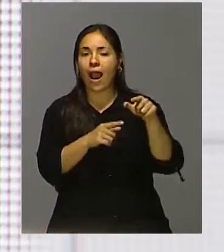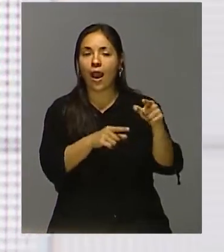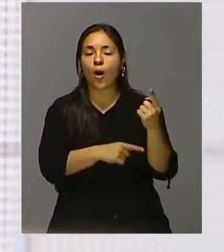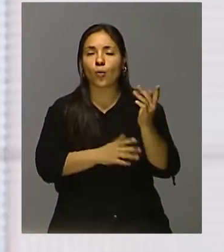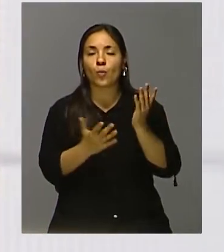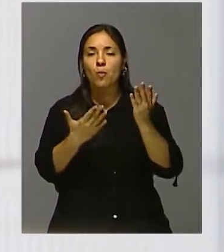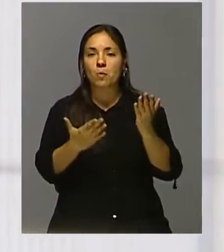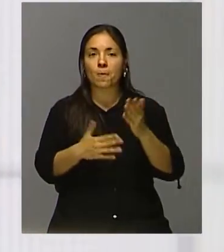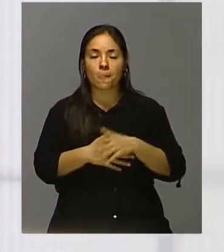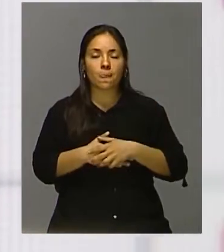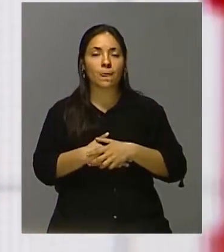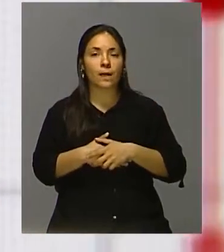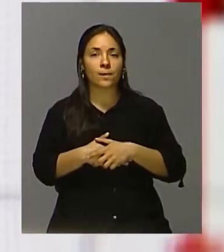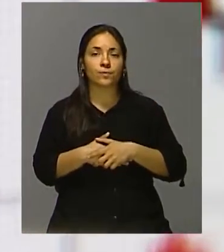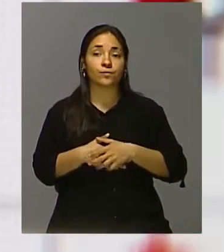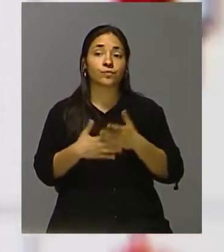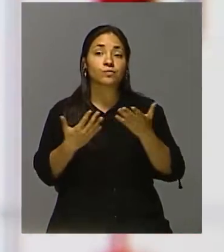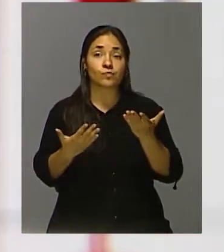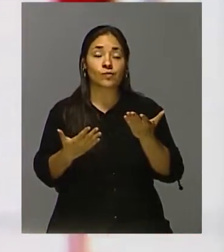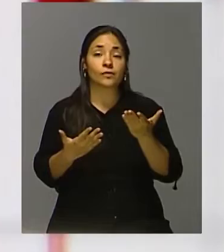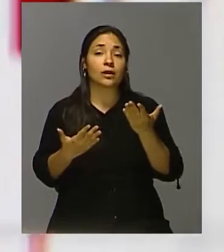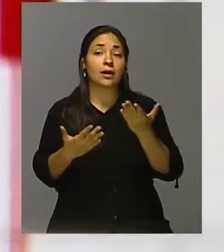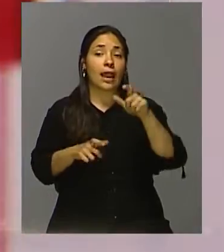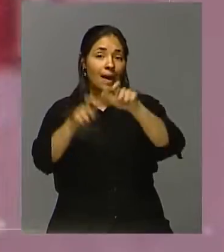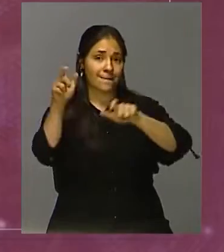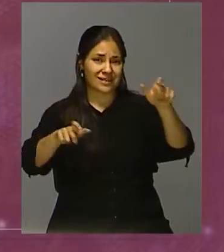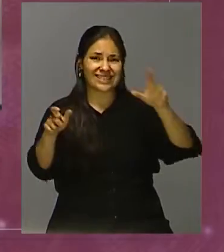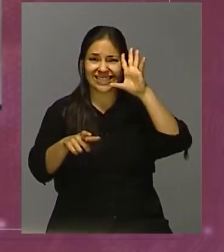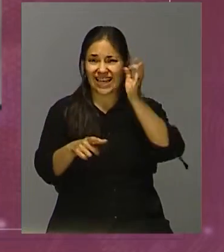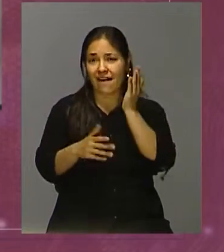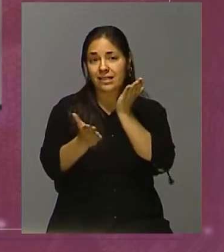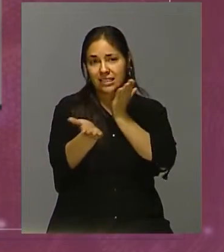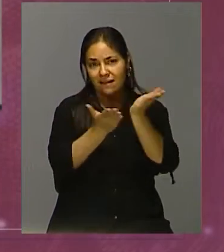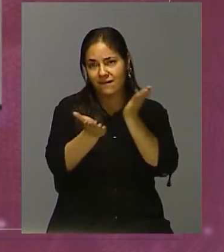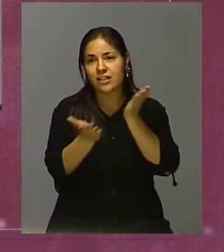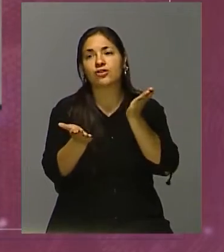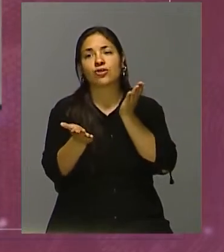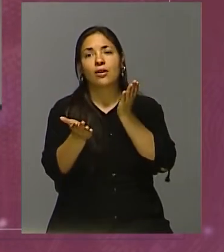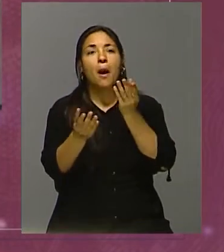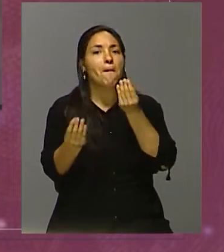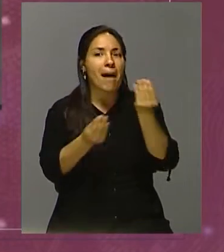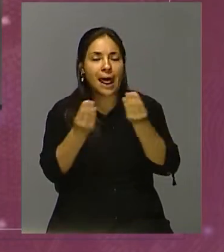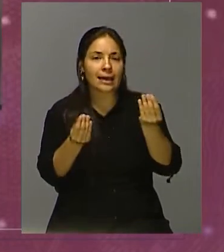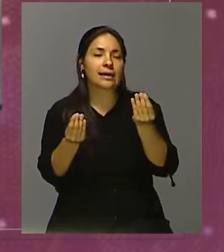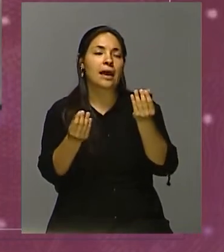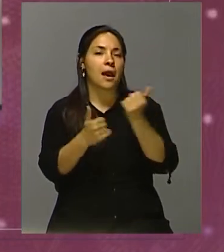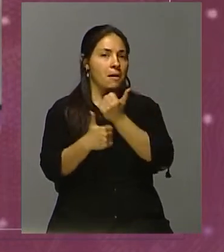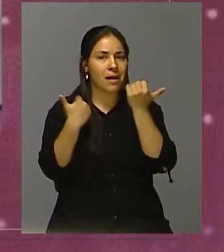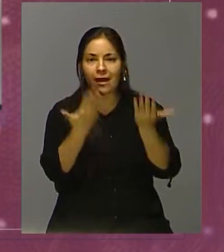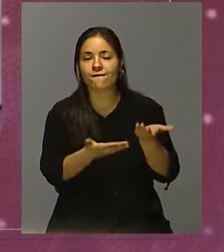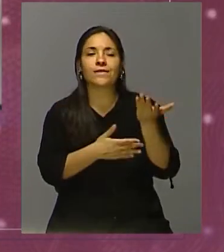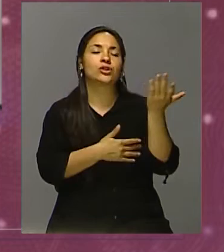podría significar para uno que las personas saben usar esos servicios, saben para qué sirven, qué beneficios se pueden